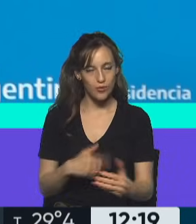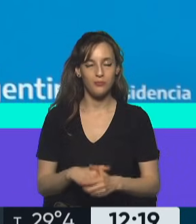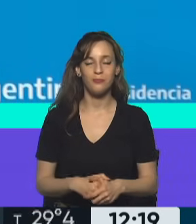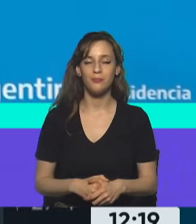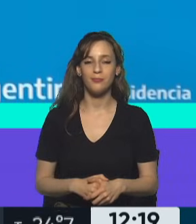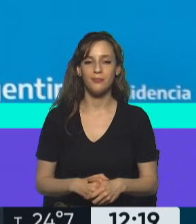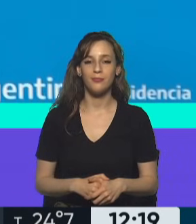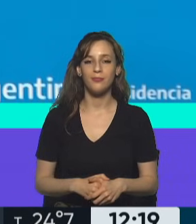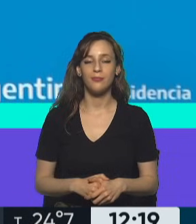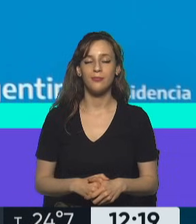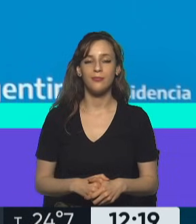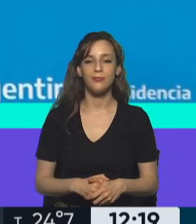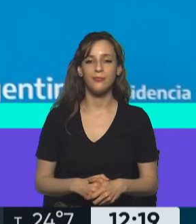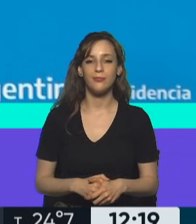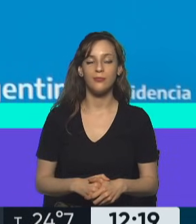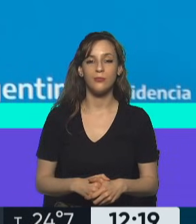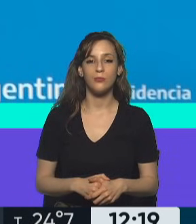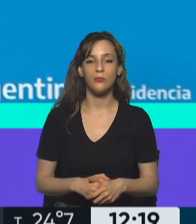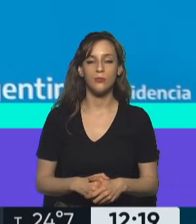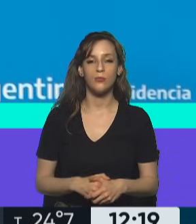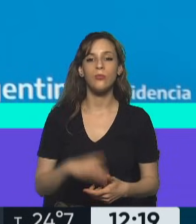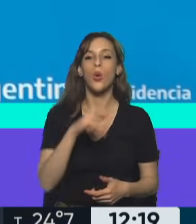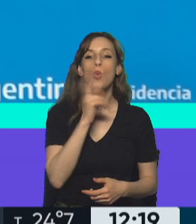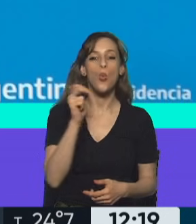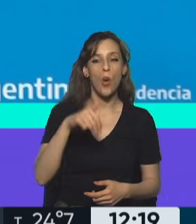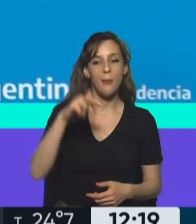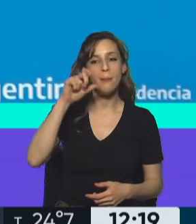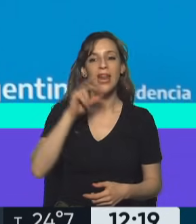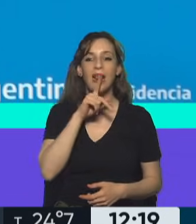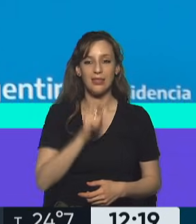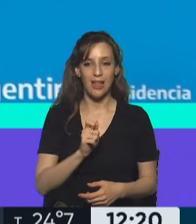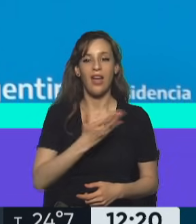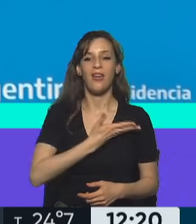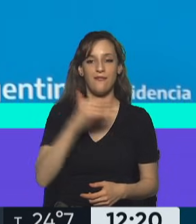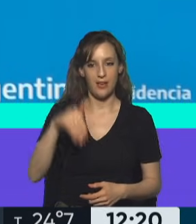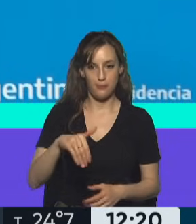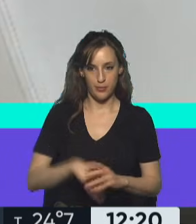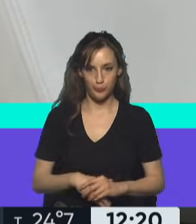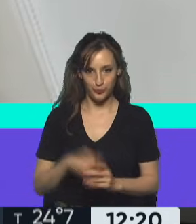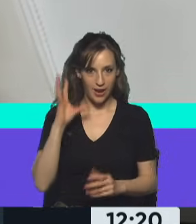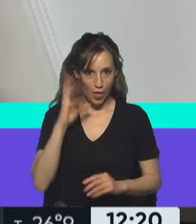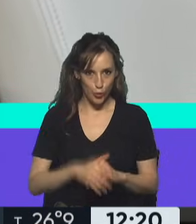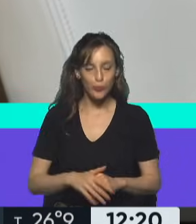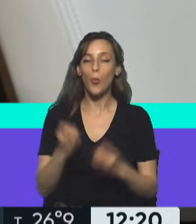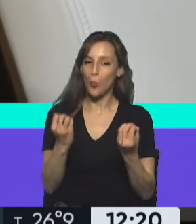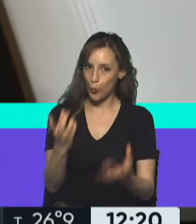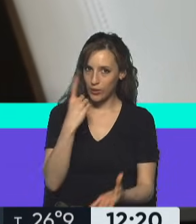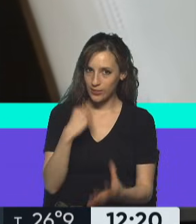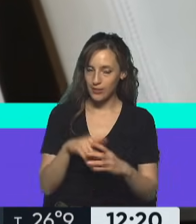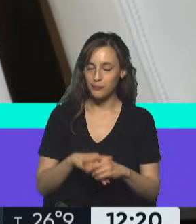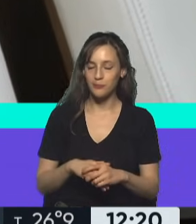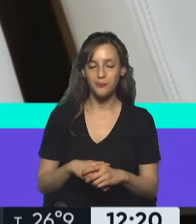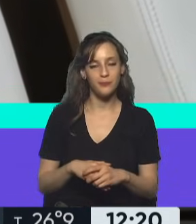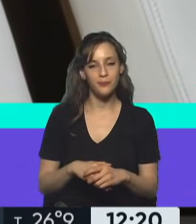Juan Peralta, FM Concierto. Buen día. ¿Qué tal? Buen día, Gabriela. Con respecto a lo que